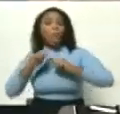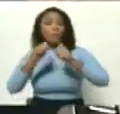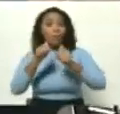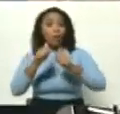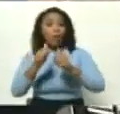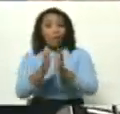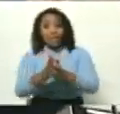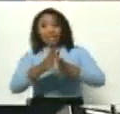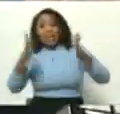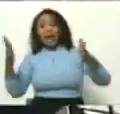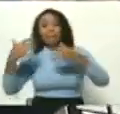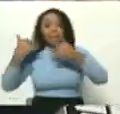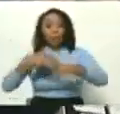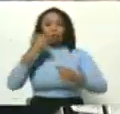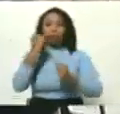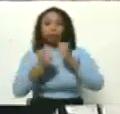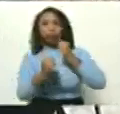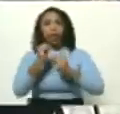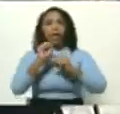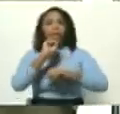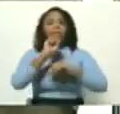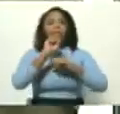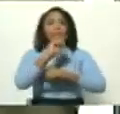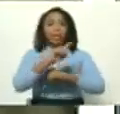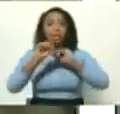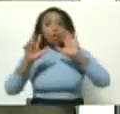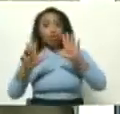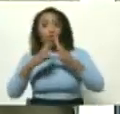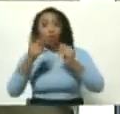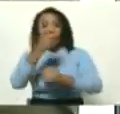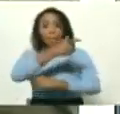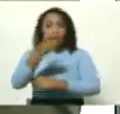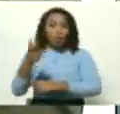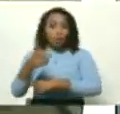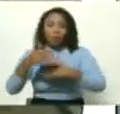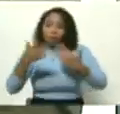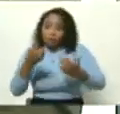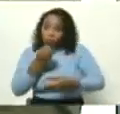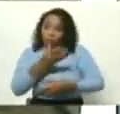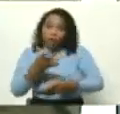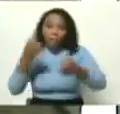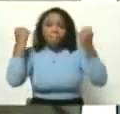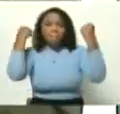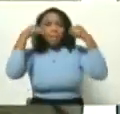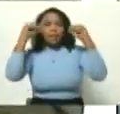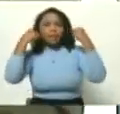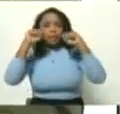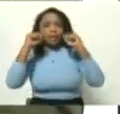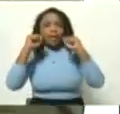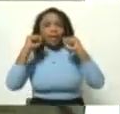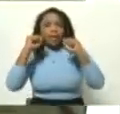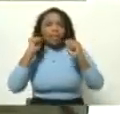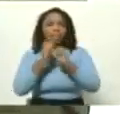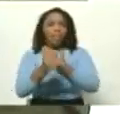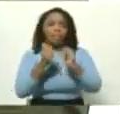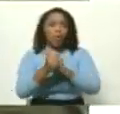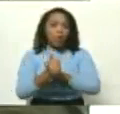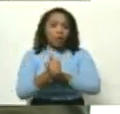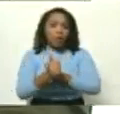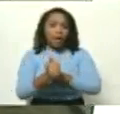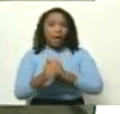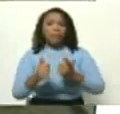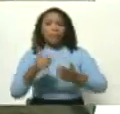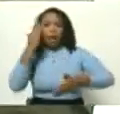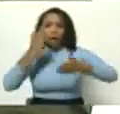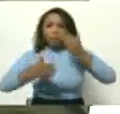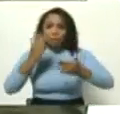maratón 18K para todas las personas que, bueno, practican este deporte, que son del